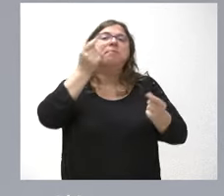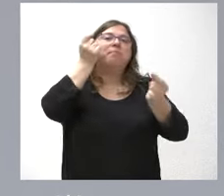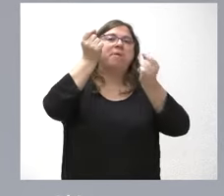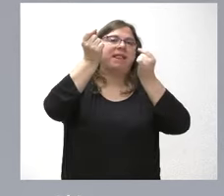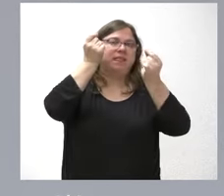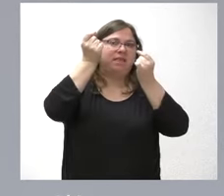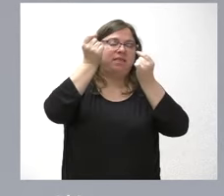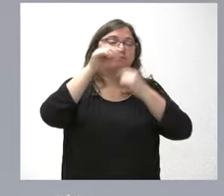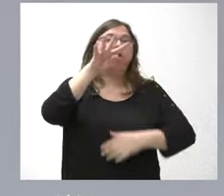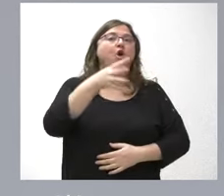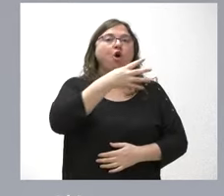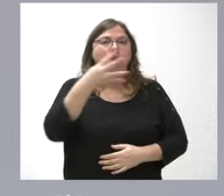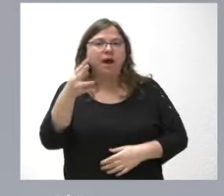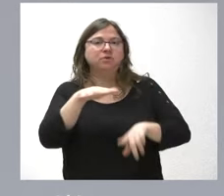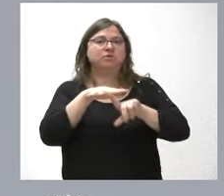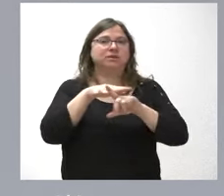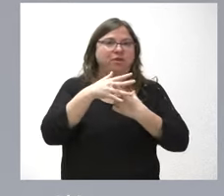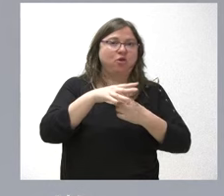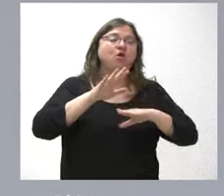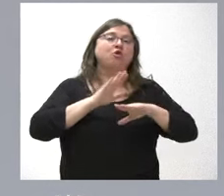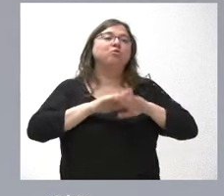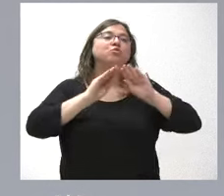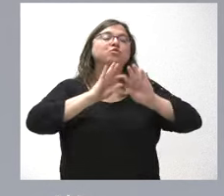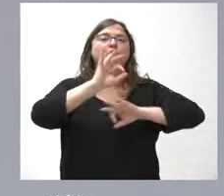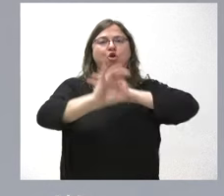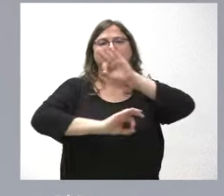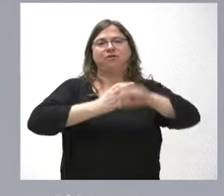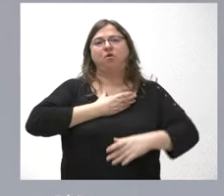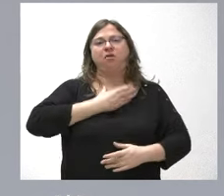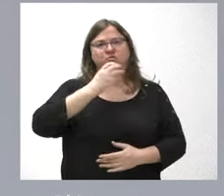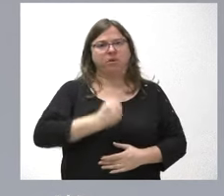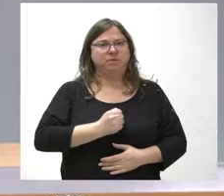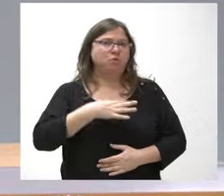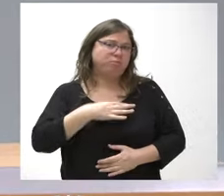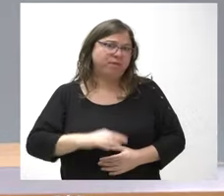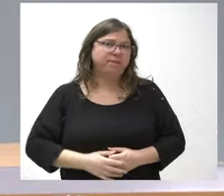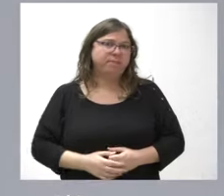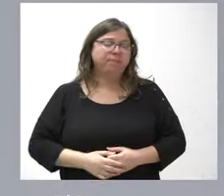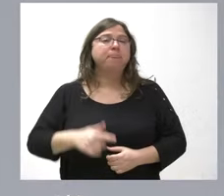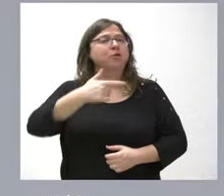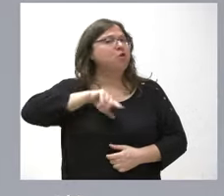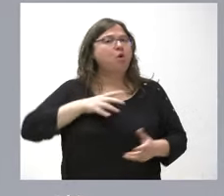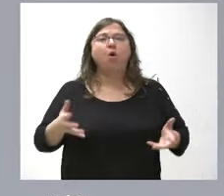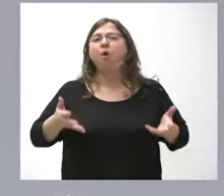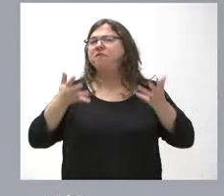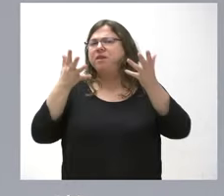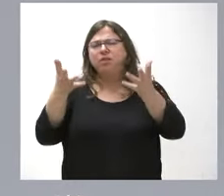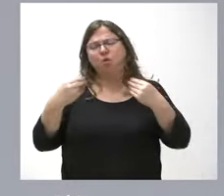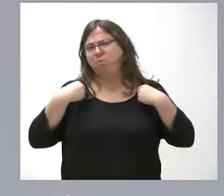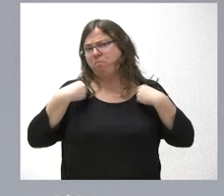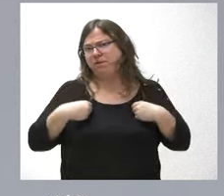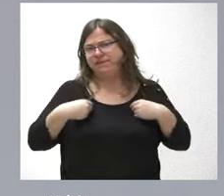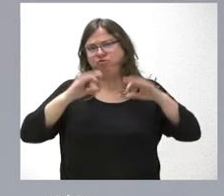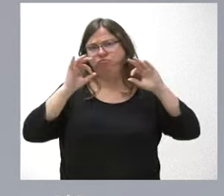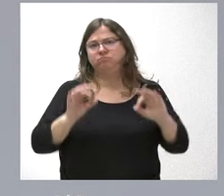respecto a horarios o circunstancias derivados de la propia organización municipal que pueda tener previsto. Les hemos ofrecido exactamente lo mismo